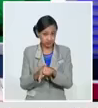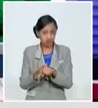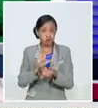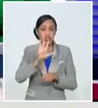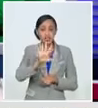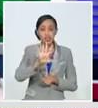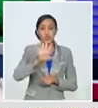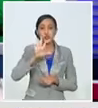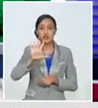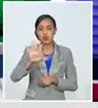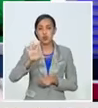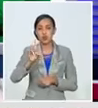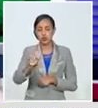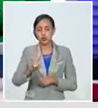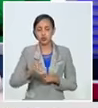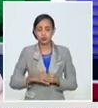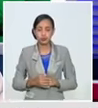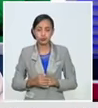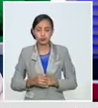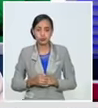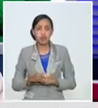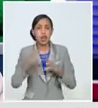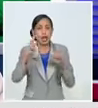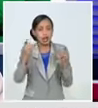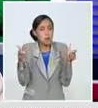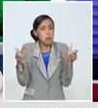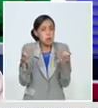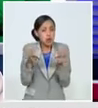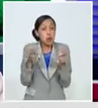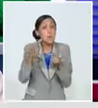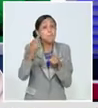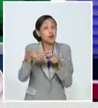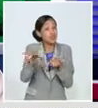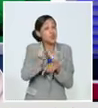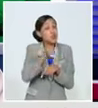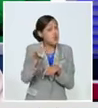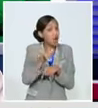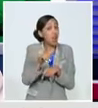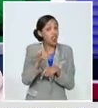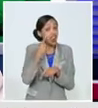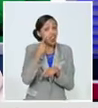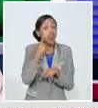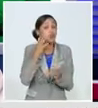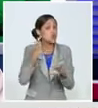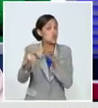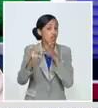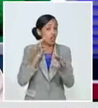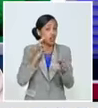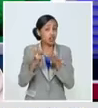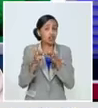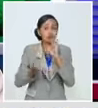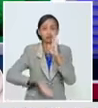551, cifra inferior pero alta todavía. Se ha recuperado el